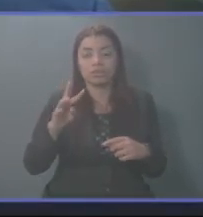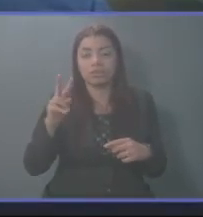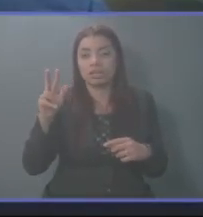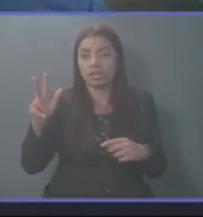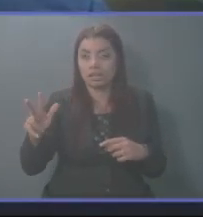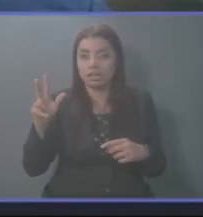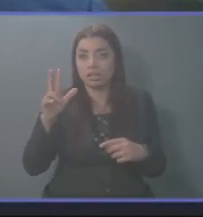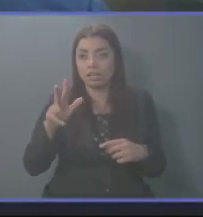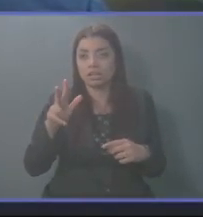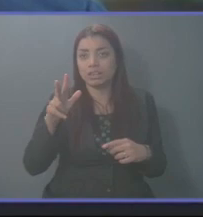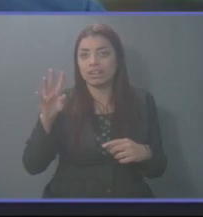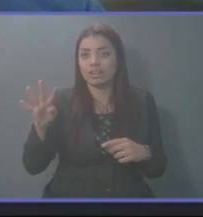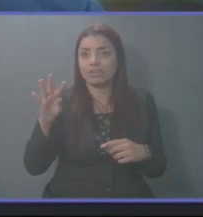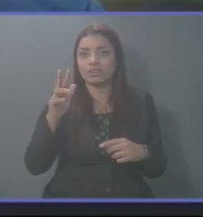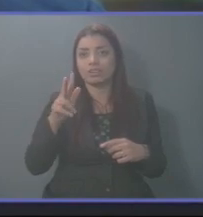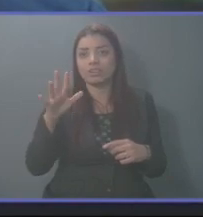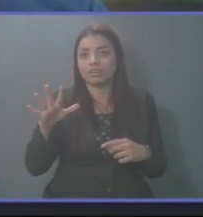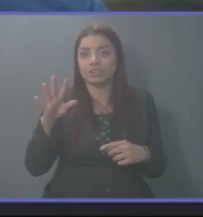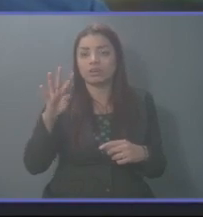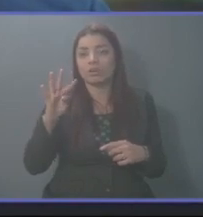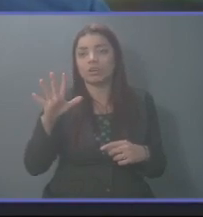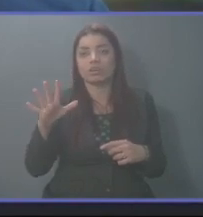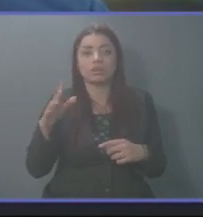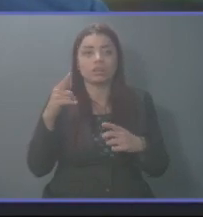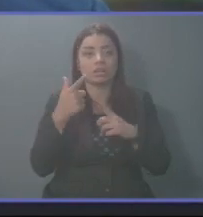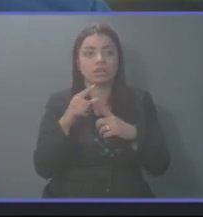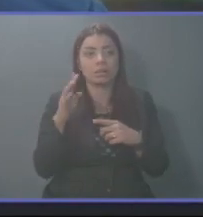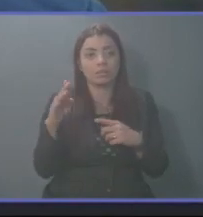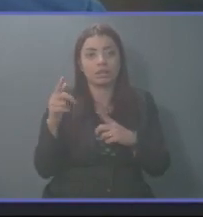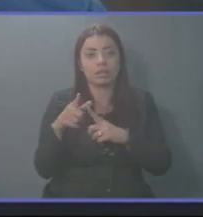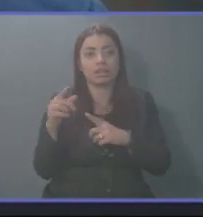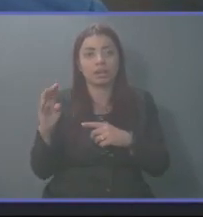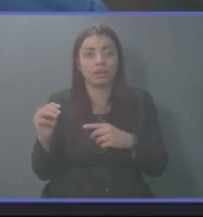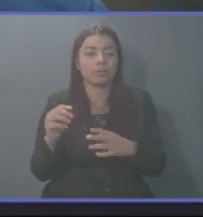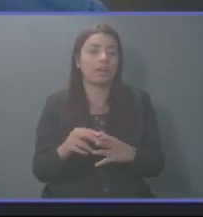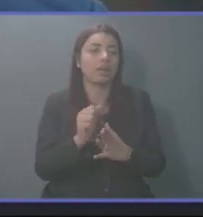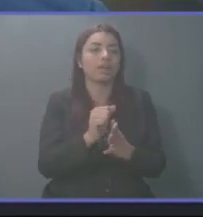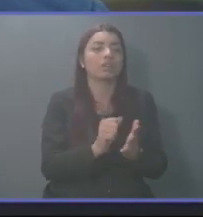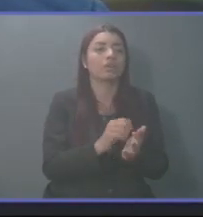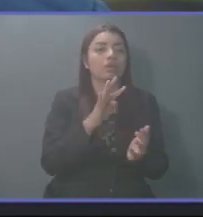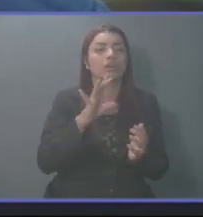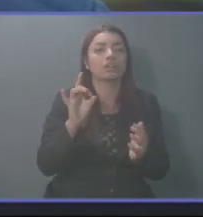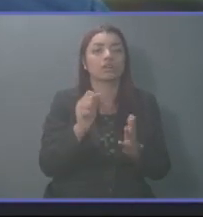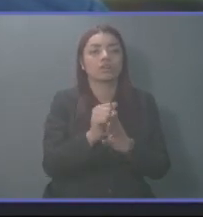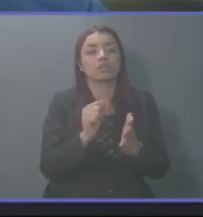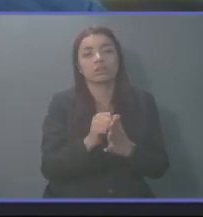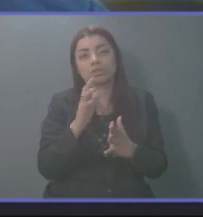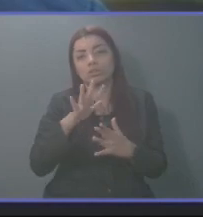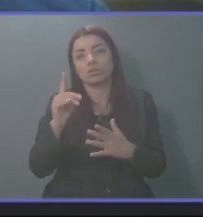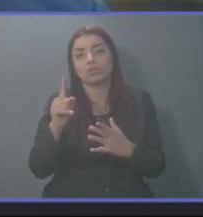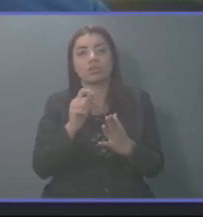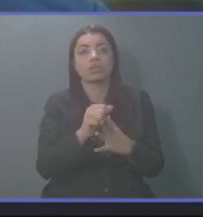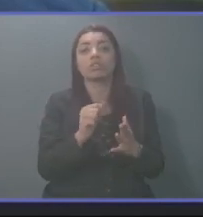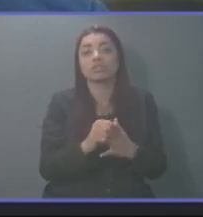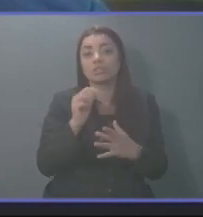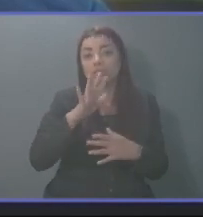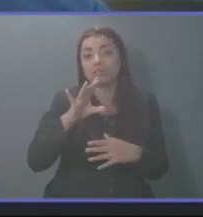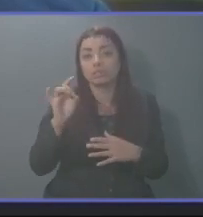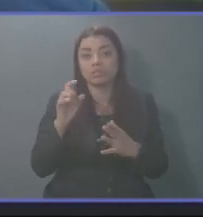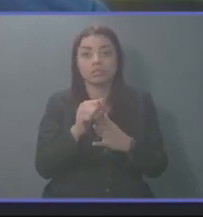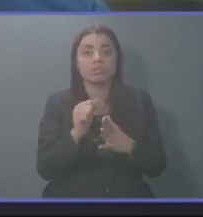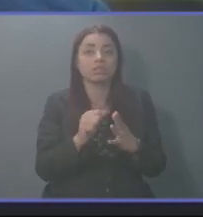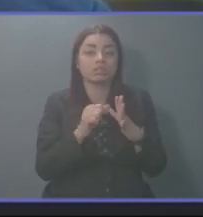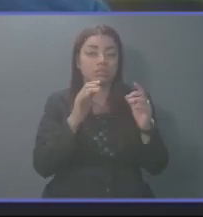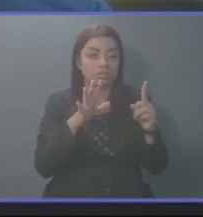45 literales B y M. Artículos 48, 51, 58, 60,